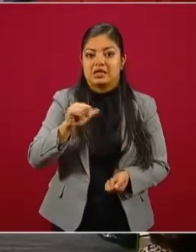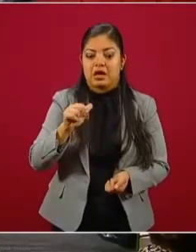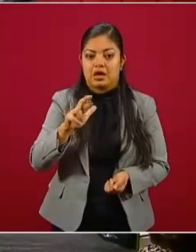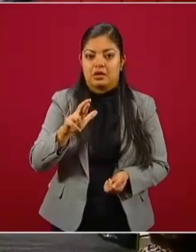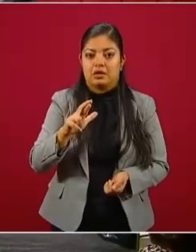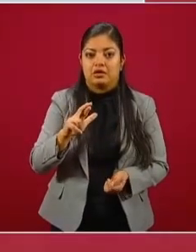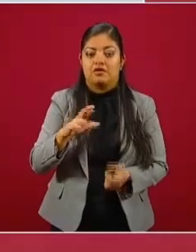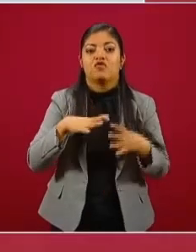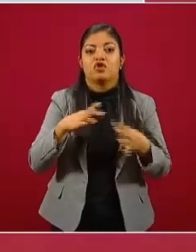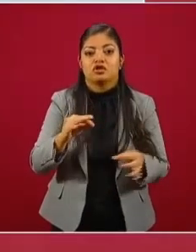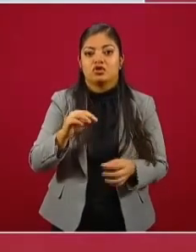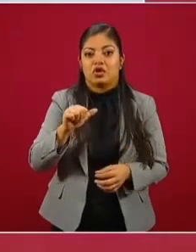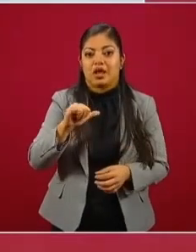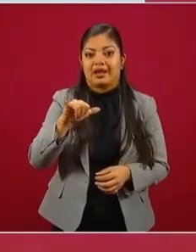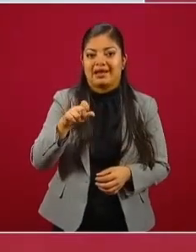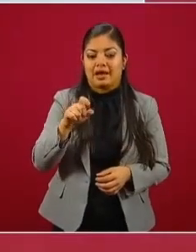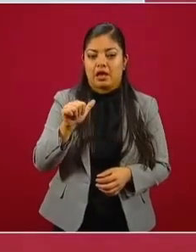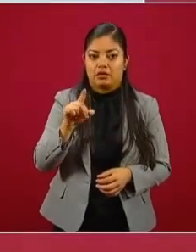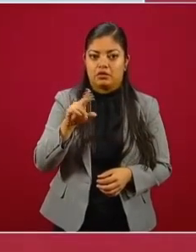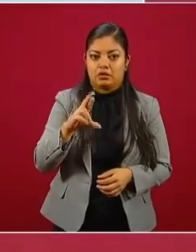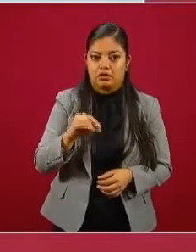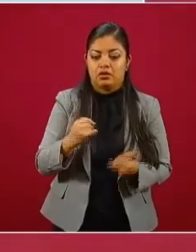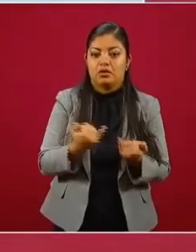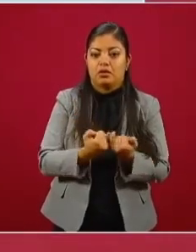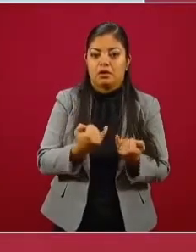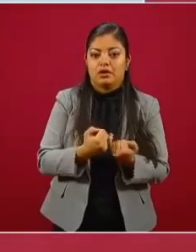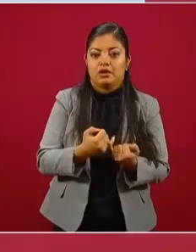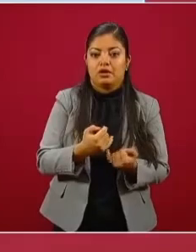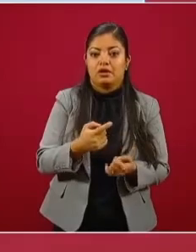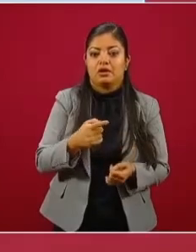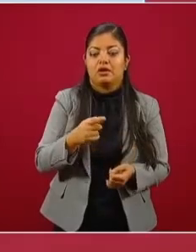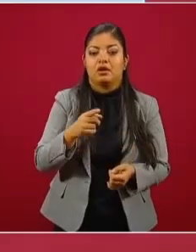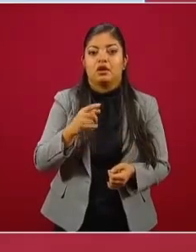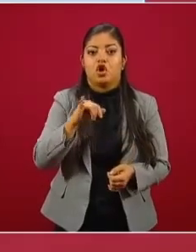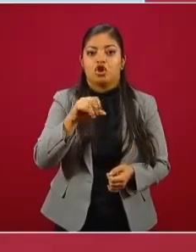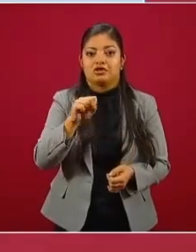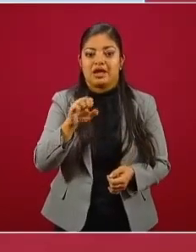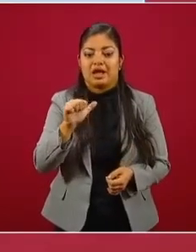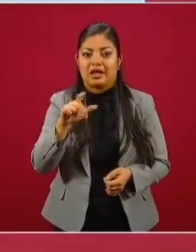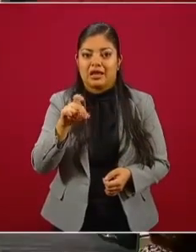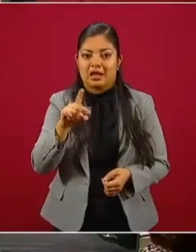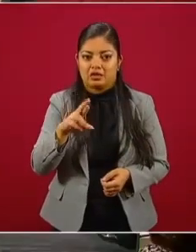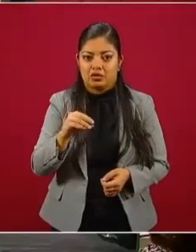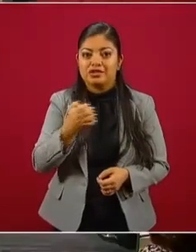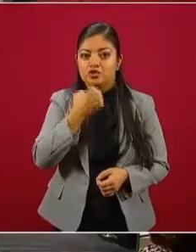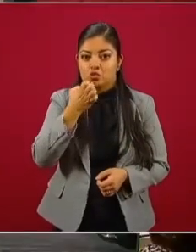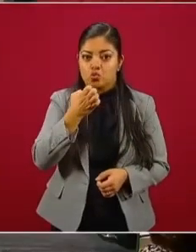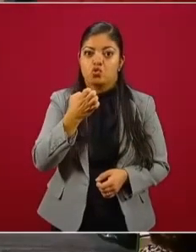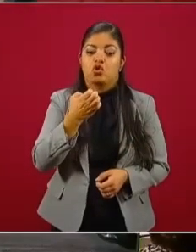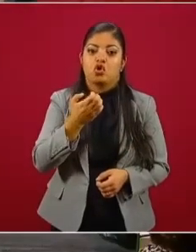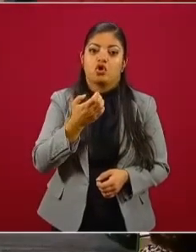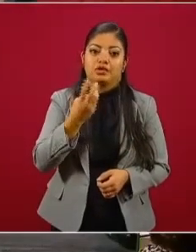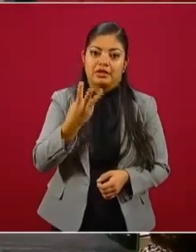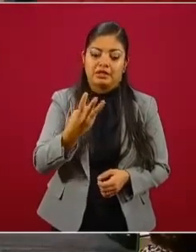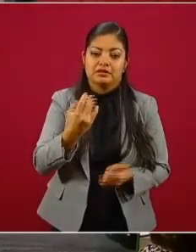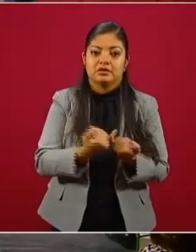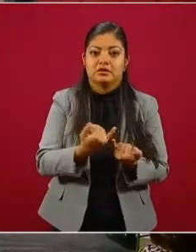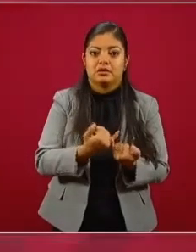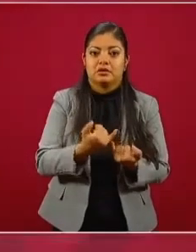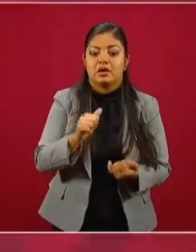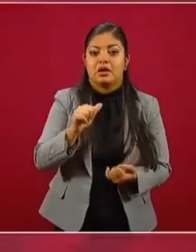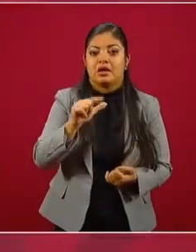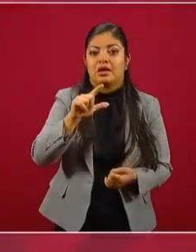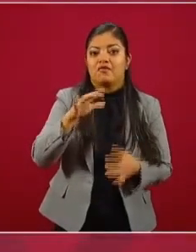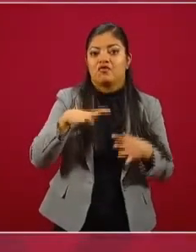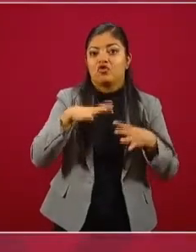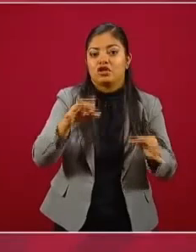jose francisco aguilera de alba de estudio 3 que no hay también nos acompaña andrea hernández de legorreta de fundación legorreta